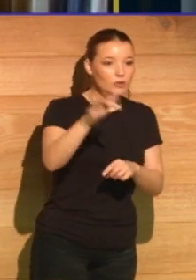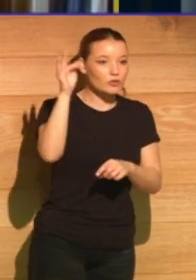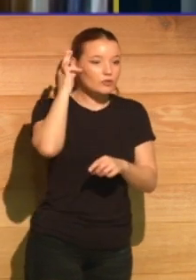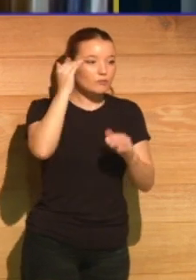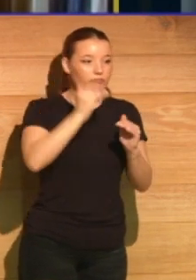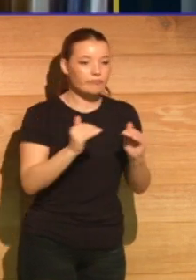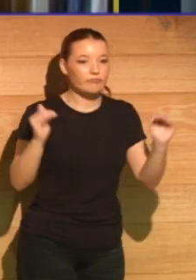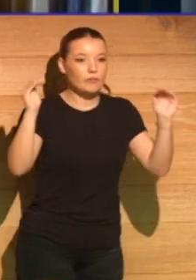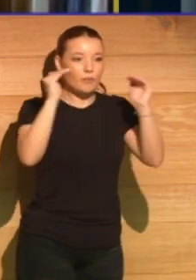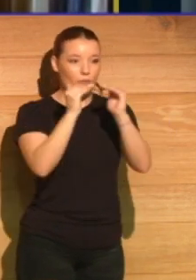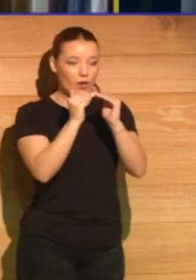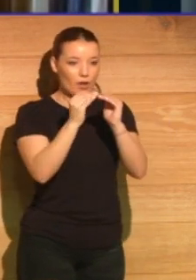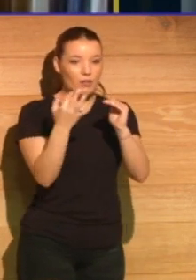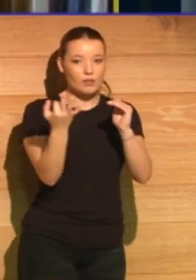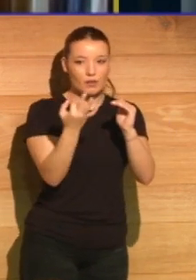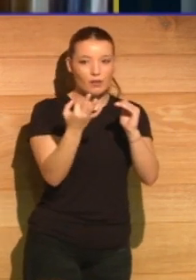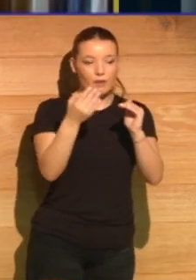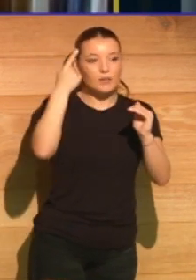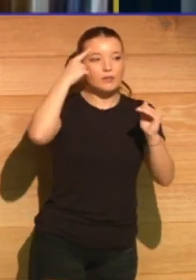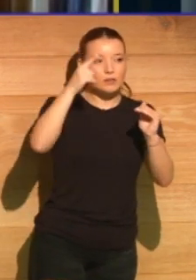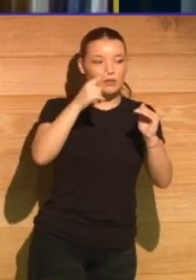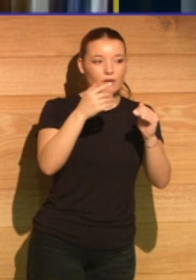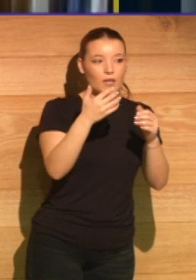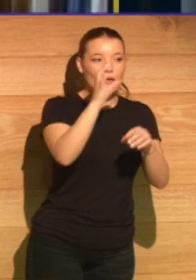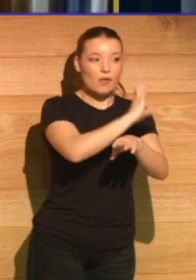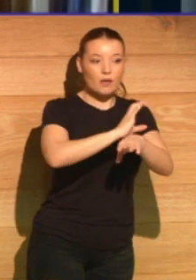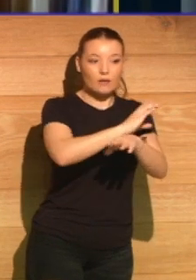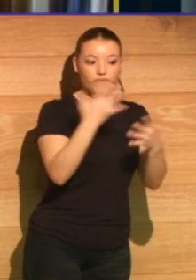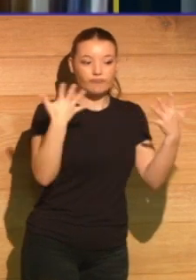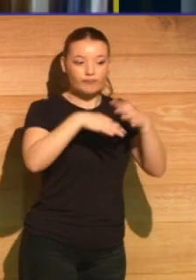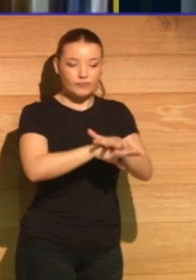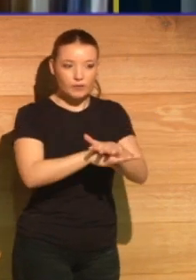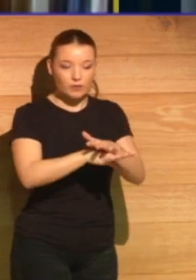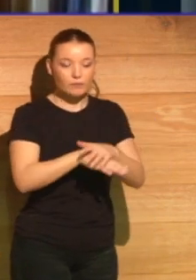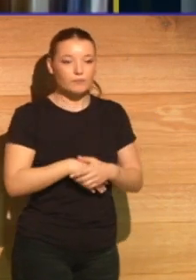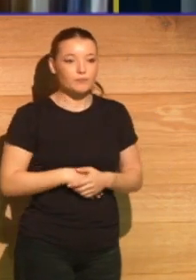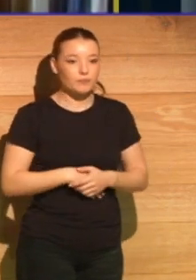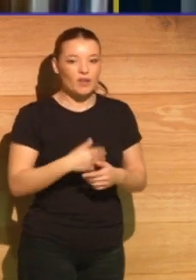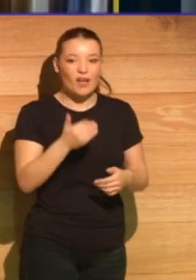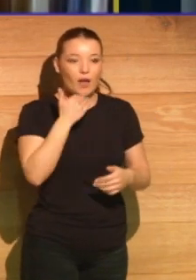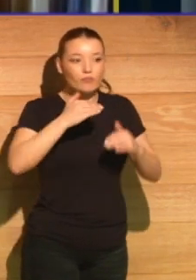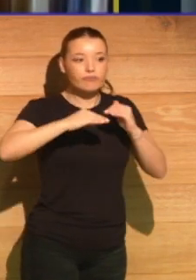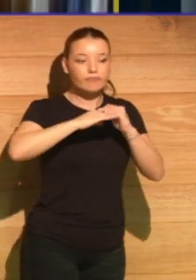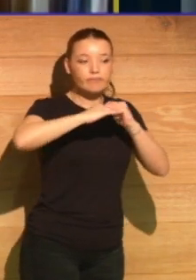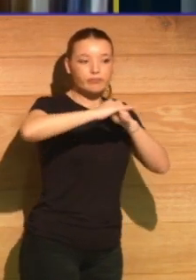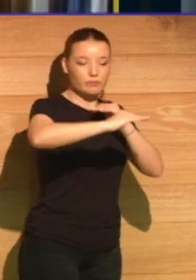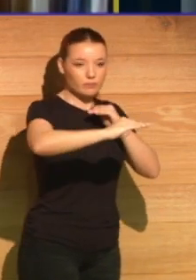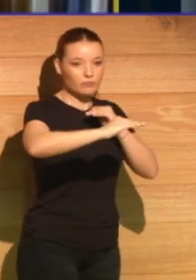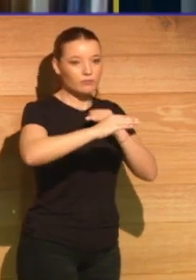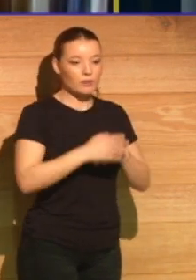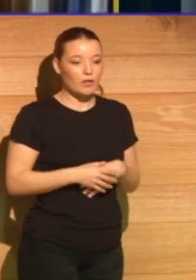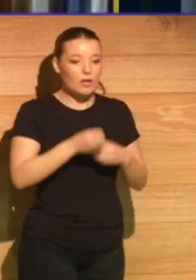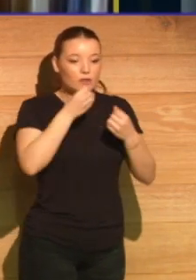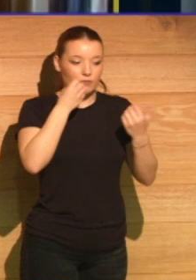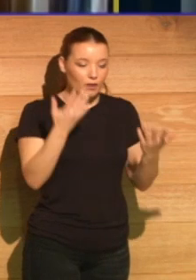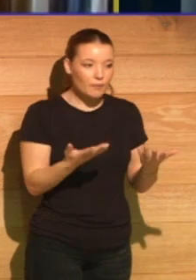eso, ¿no? Que hay carreras para un género determinado. Tiene que ser algo constante, es decir, que sí, que está muy bien que